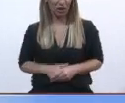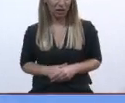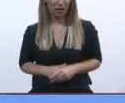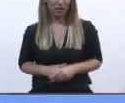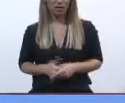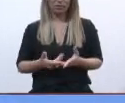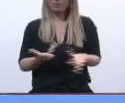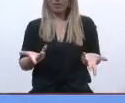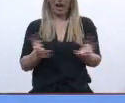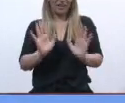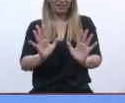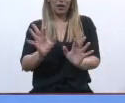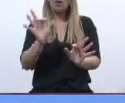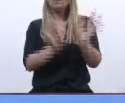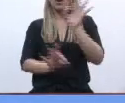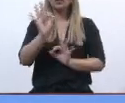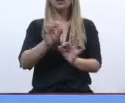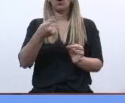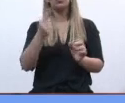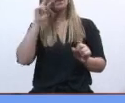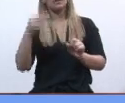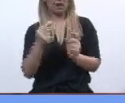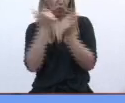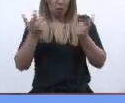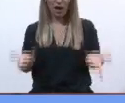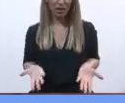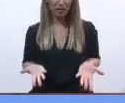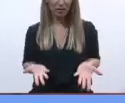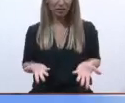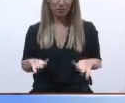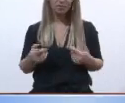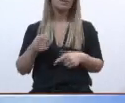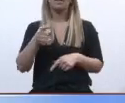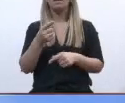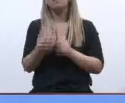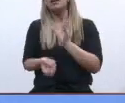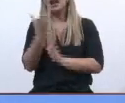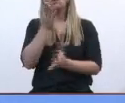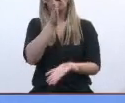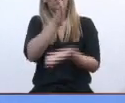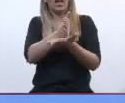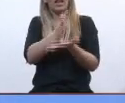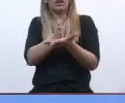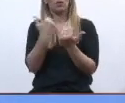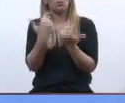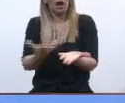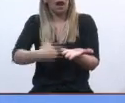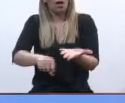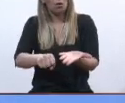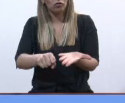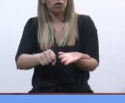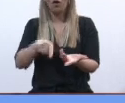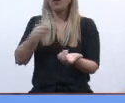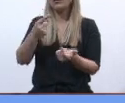este proyecto, Presidenta. Desde las consejerías hasta la creación de un superderecho de aborto, no tiene